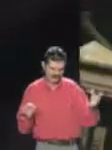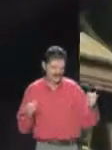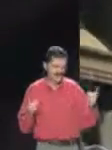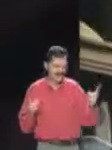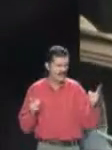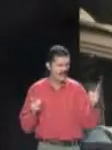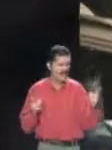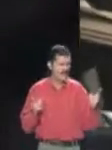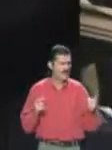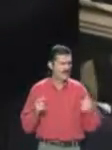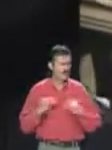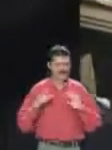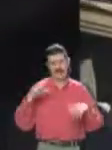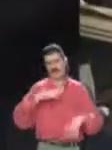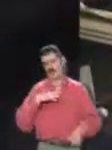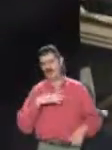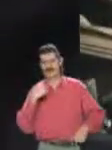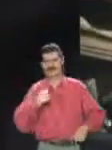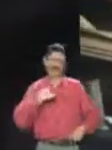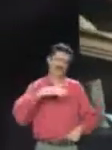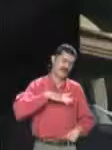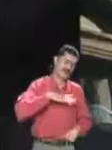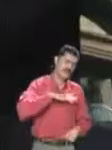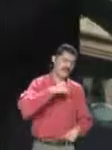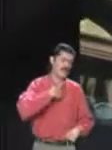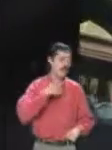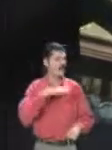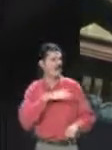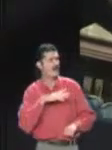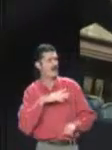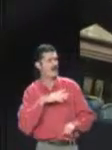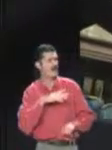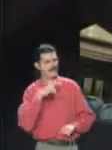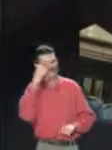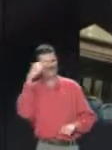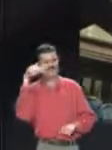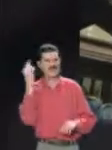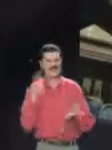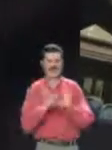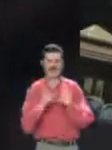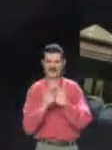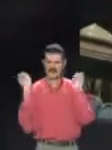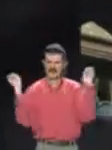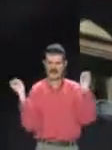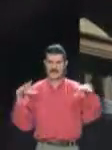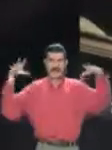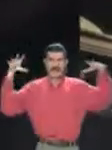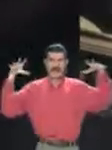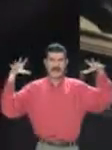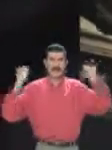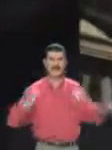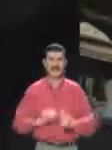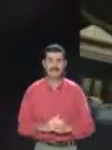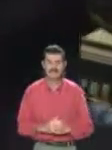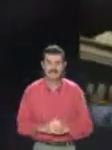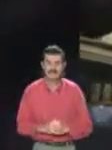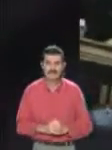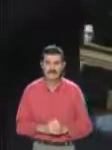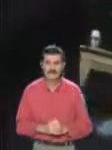¿Una vara? ¡Ya la tengo! ¡Ya la tengo! ¡Qué fácil es hacer